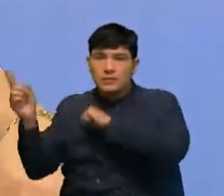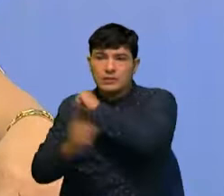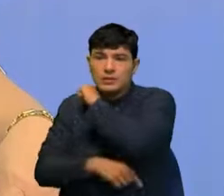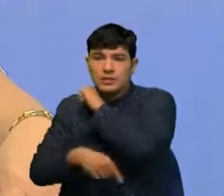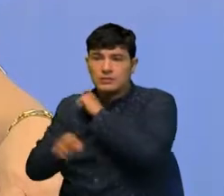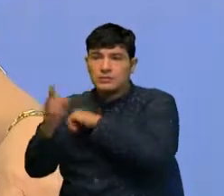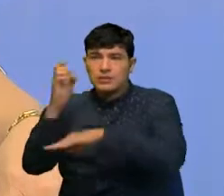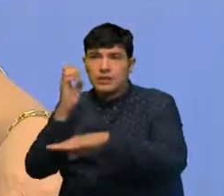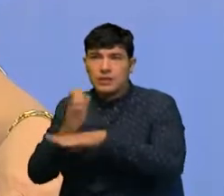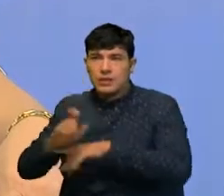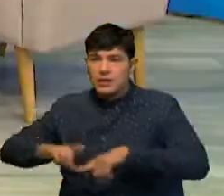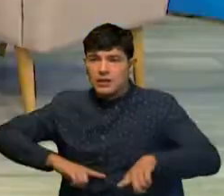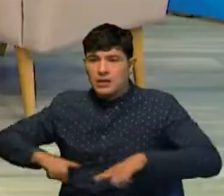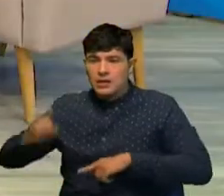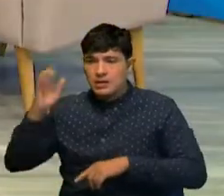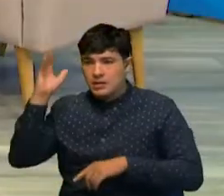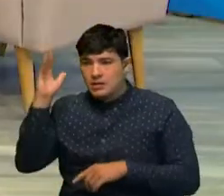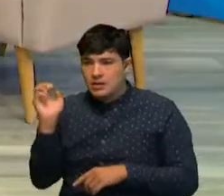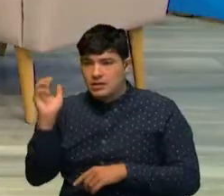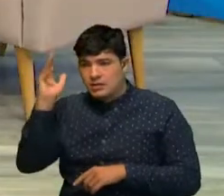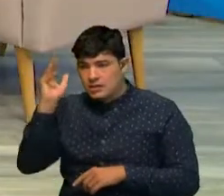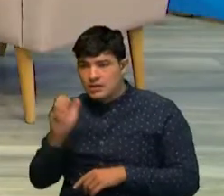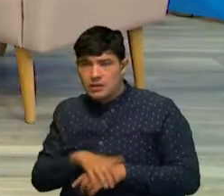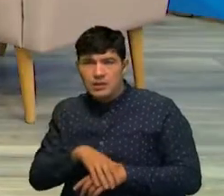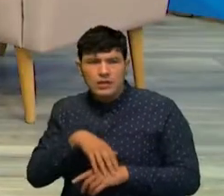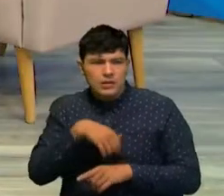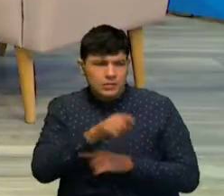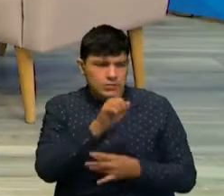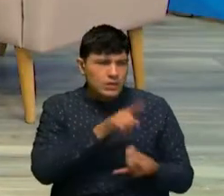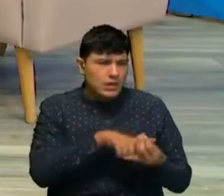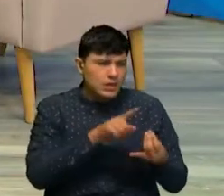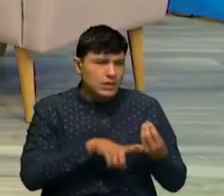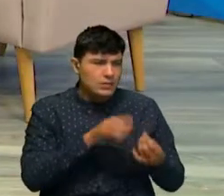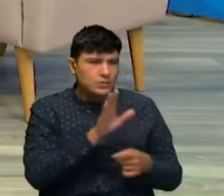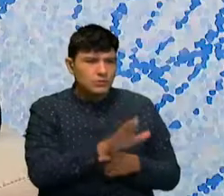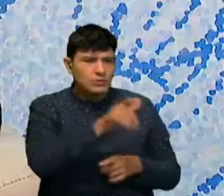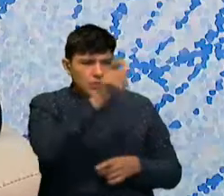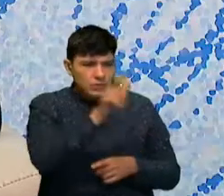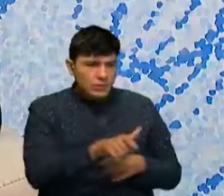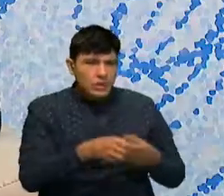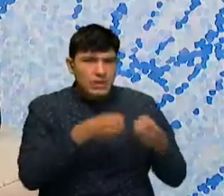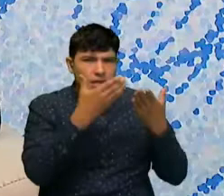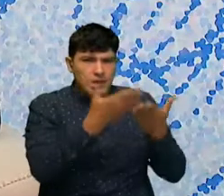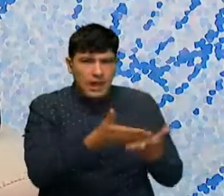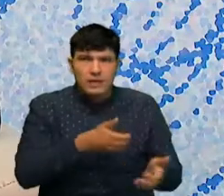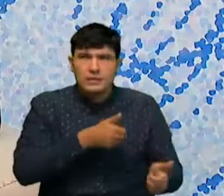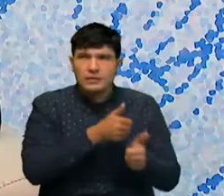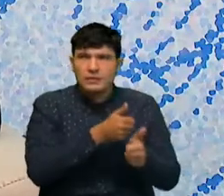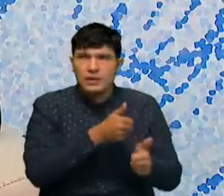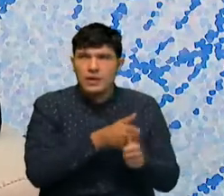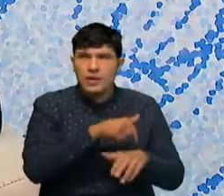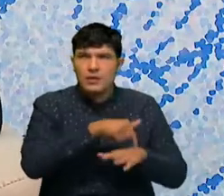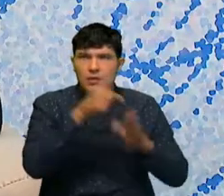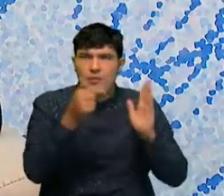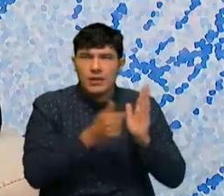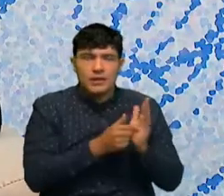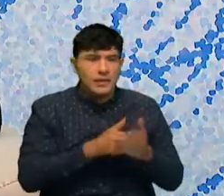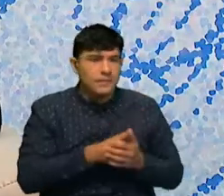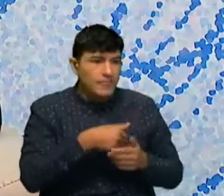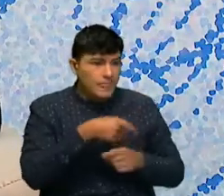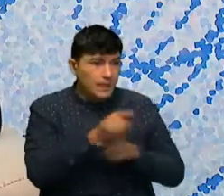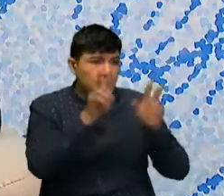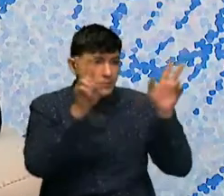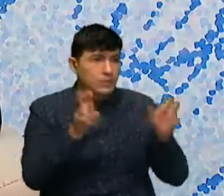entidad administradora de pensiones. Bueno, en el caso de nuestro televidente, como para darle una asesoría más completa, ¿estos